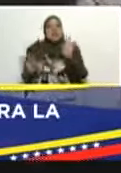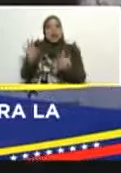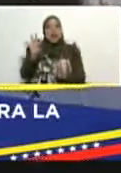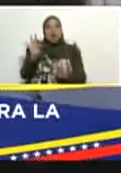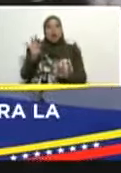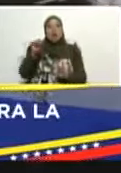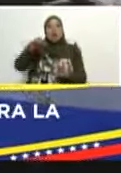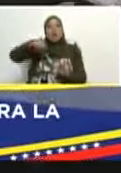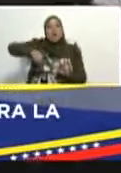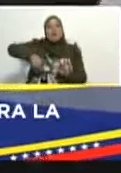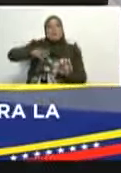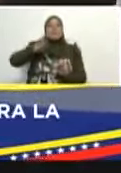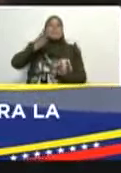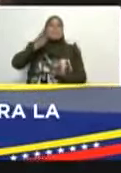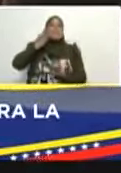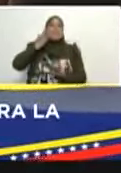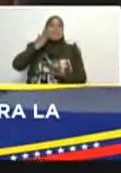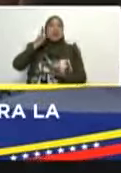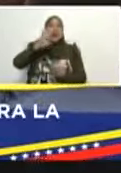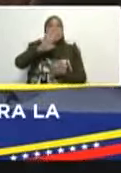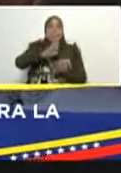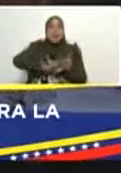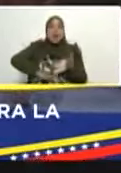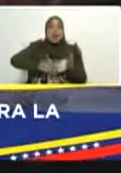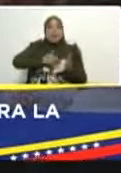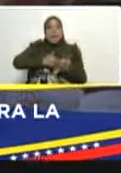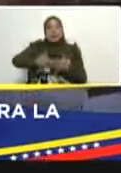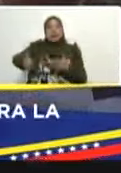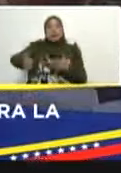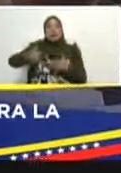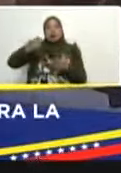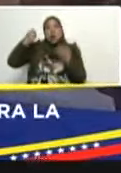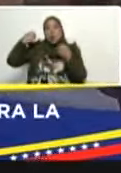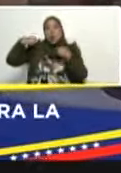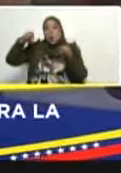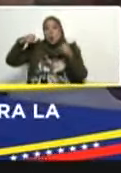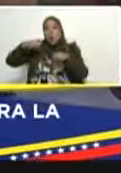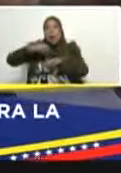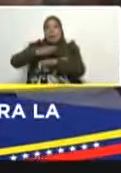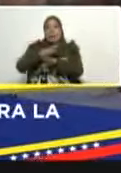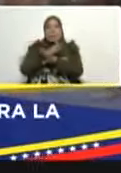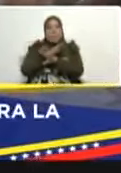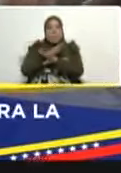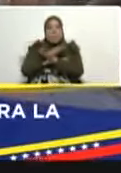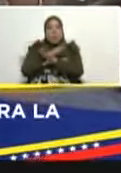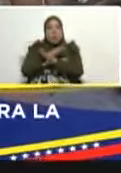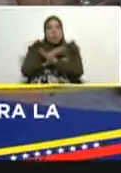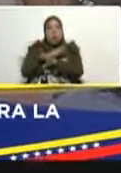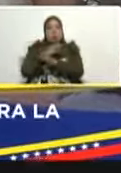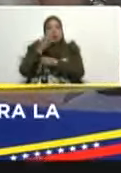Aquí nosotros jugamos, experimentamos y ponemos en práctica los conocimientos.